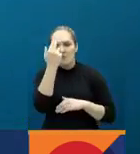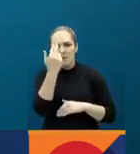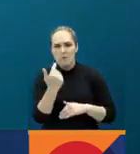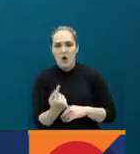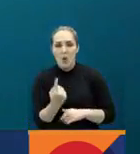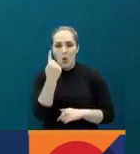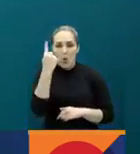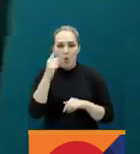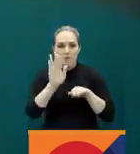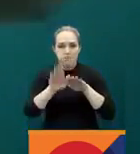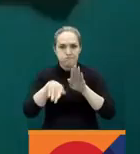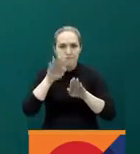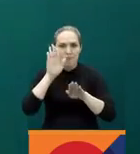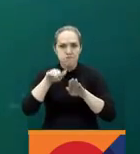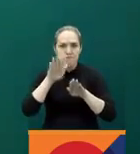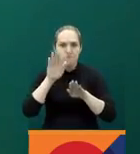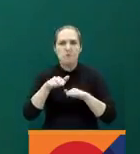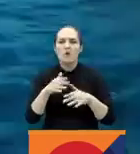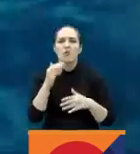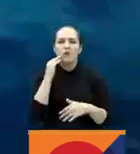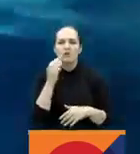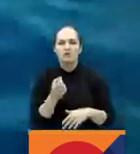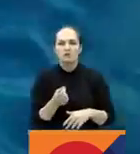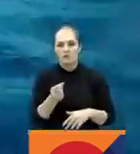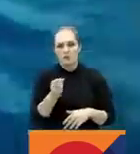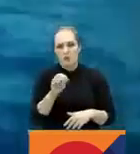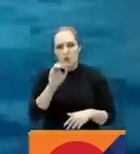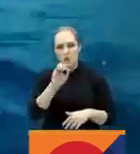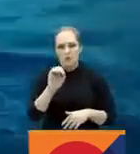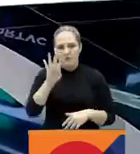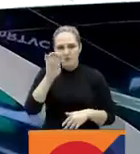La competencia finalizará el 9 de octubre.